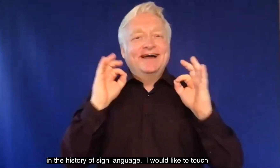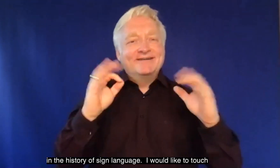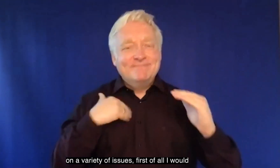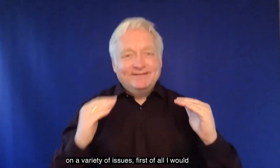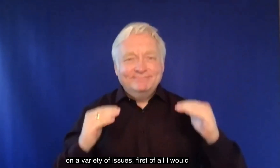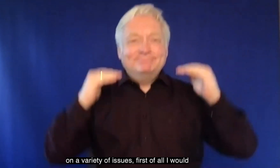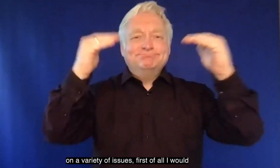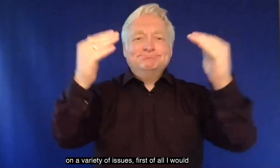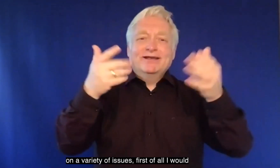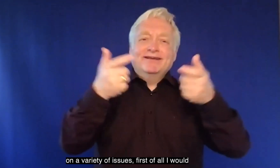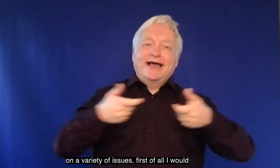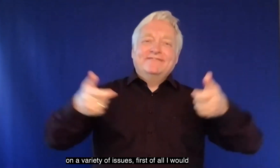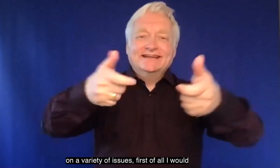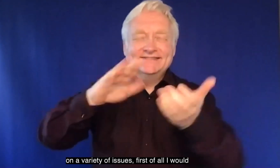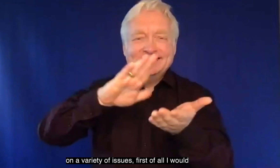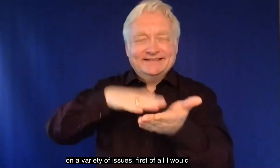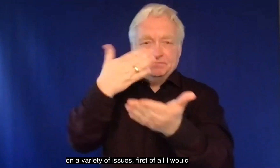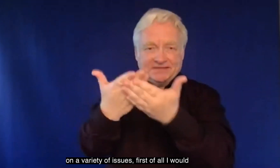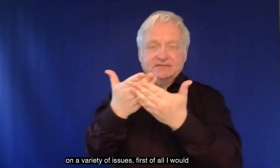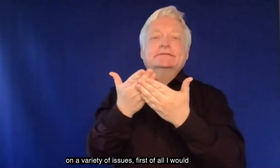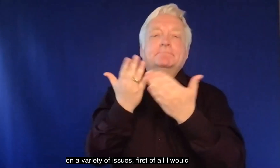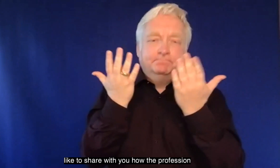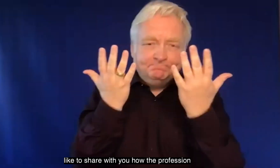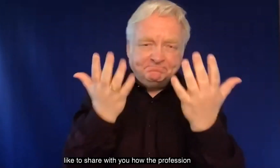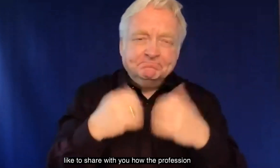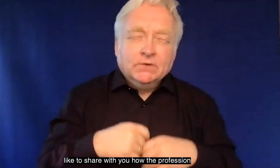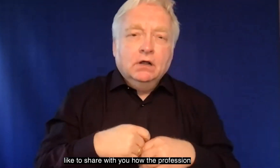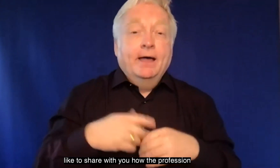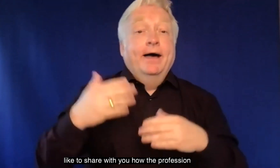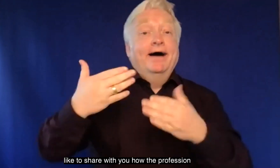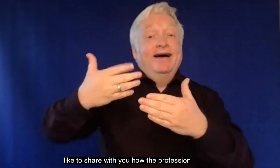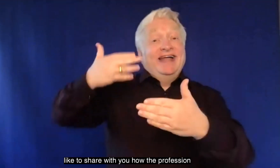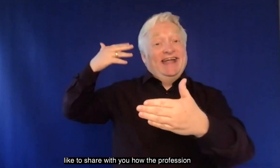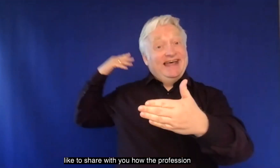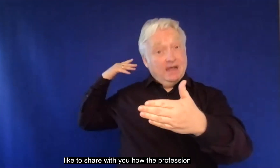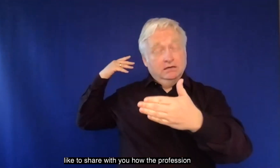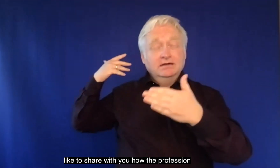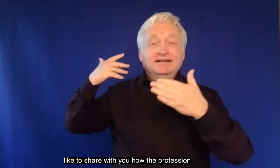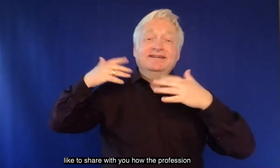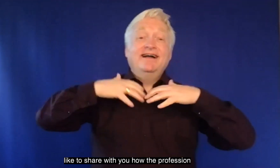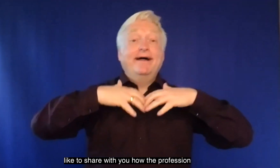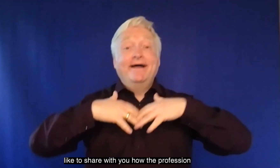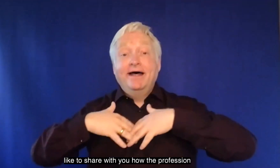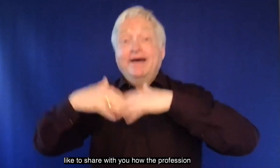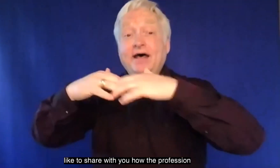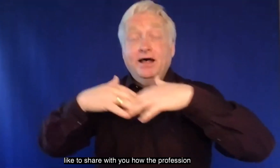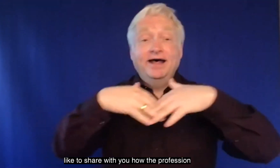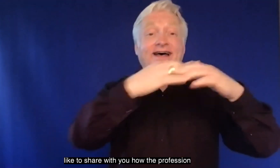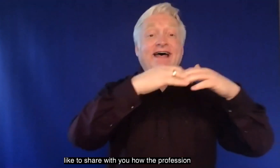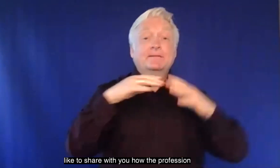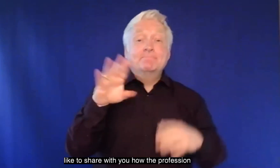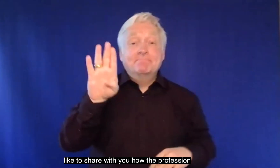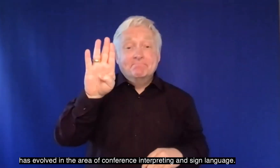abordar un poco cuál ha sido la evolución de la profesión de las intérpretes de lengua de signos en los contextos de conferencia hasta ahora.